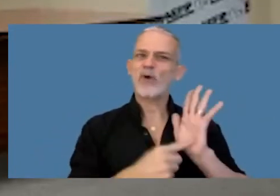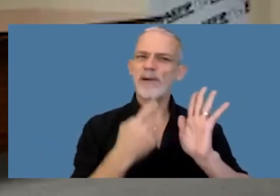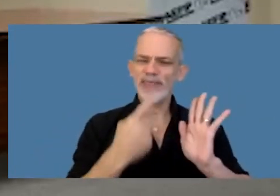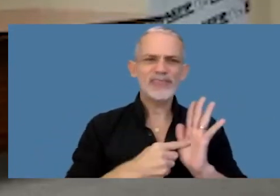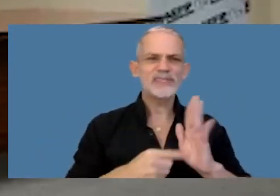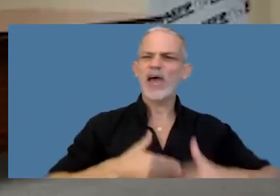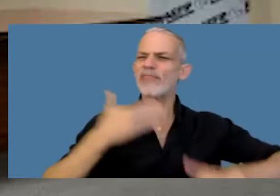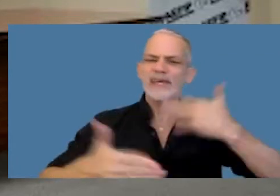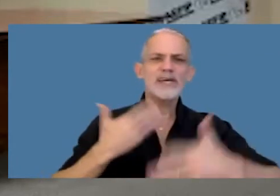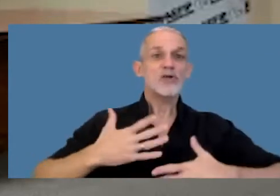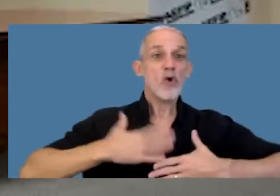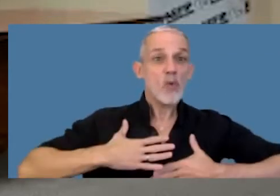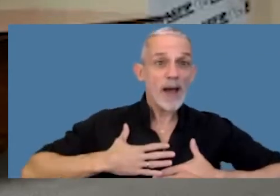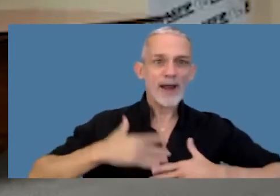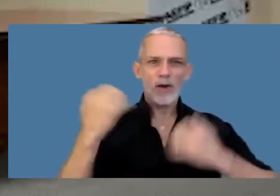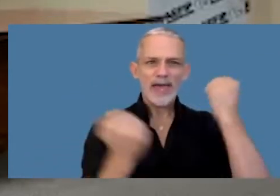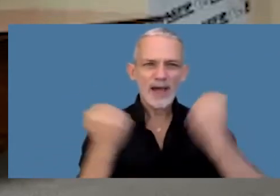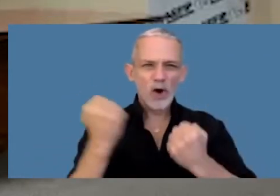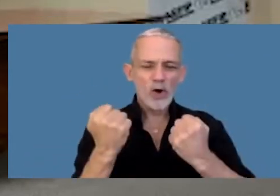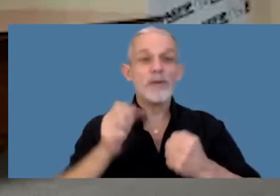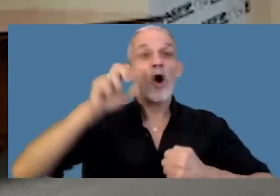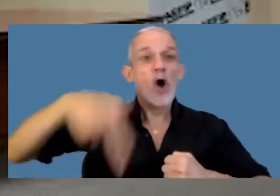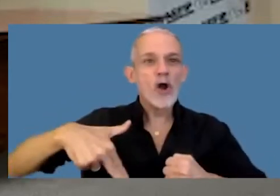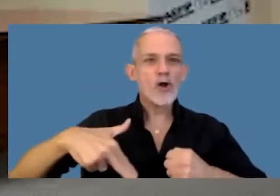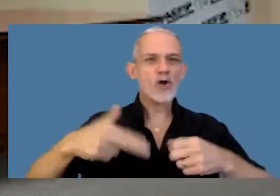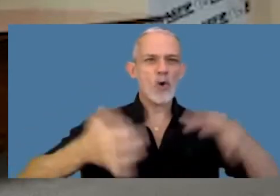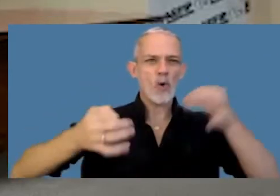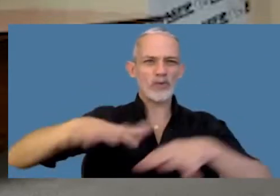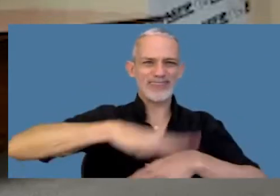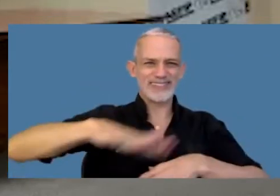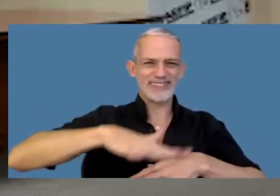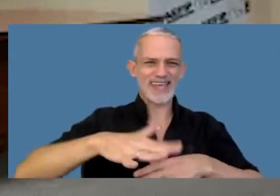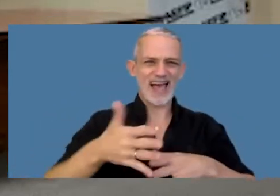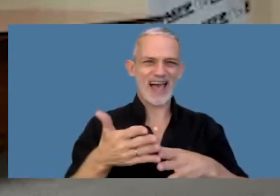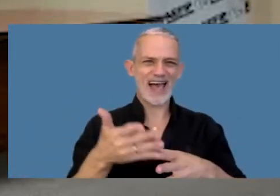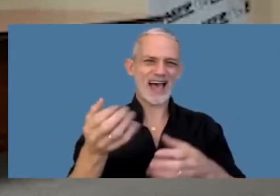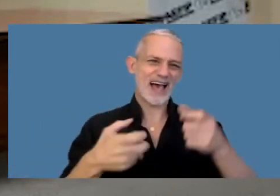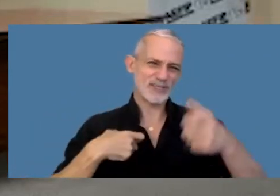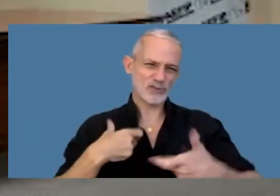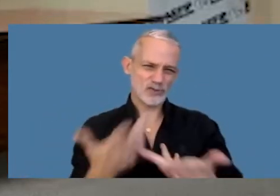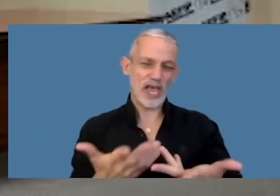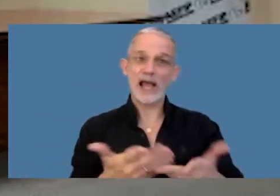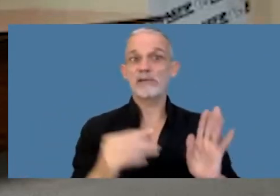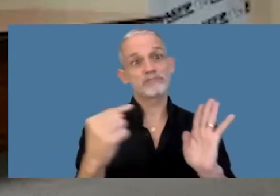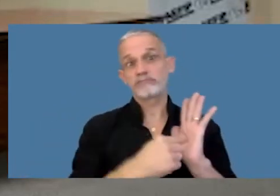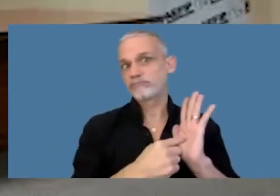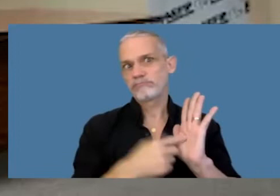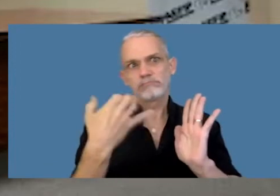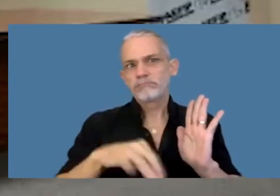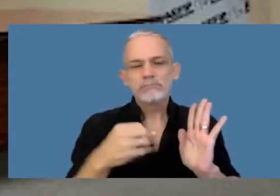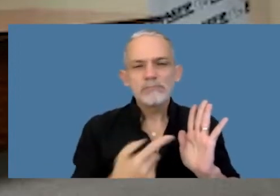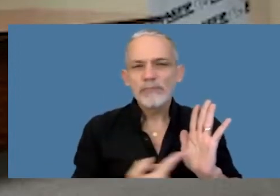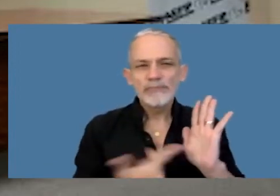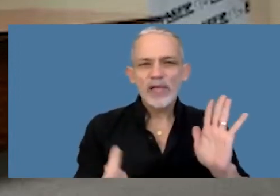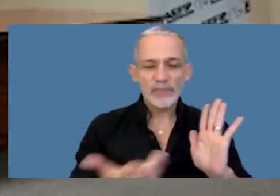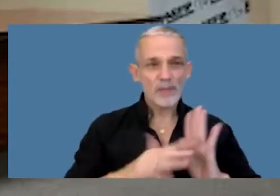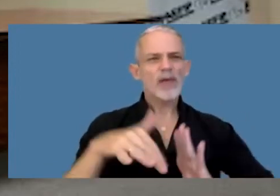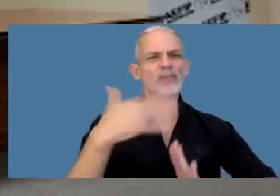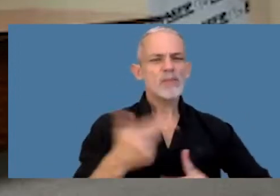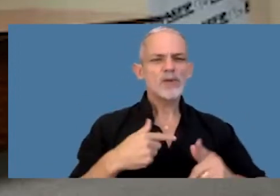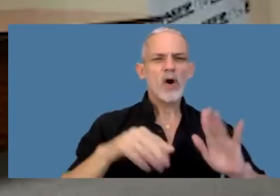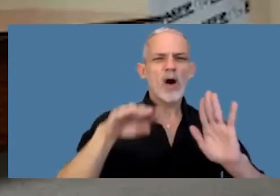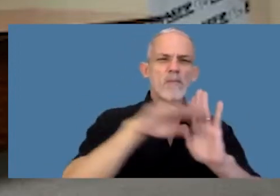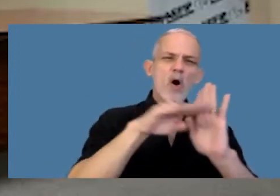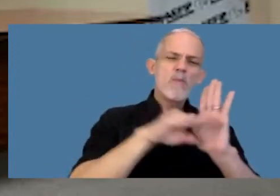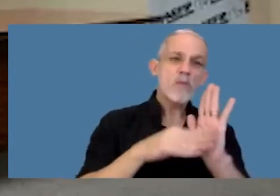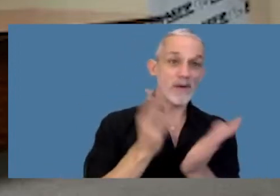y económico con justicia social. Es decir, que esas son premisas básicas. Luego, todas las normas de derechos